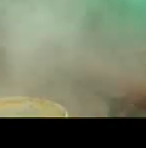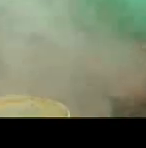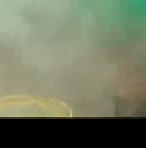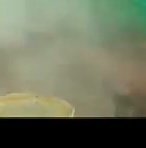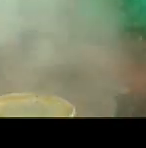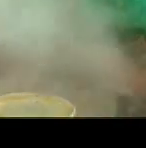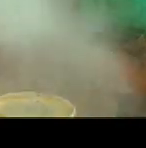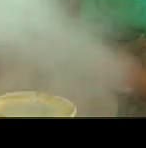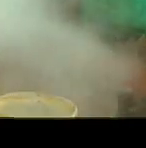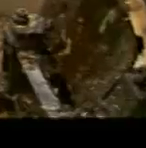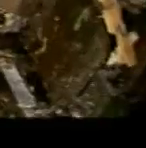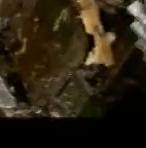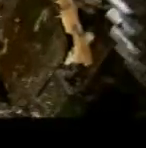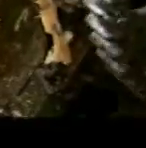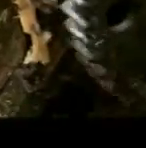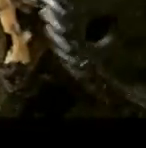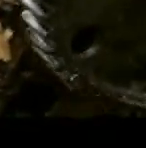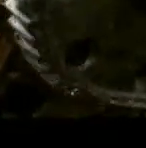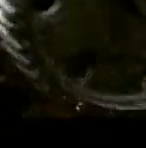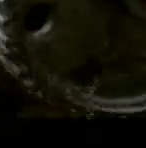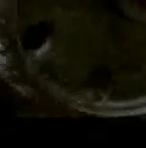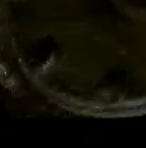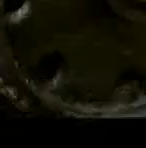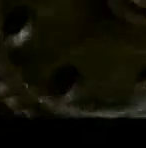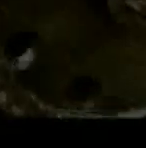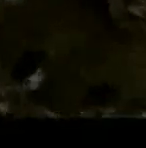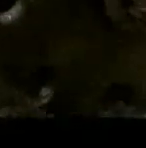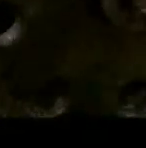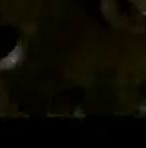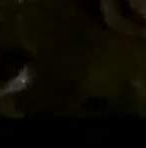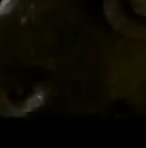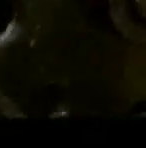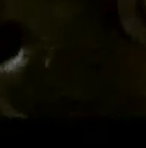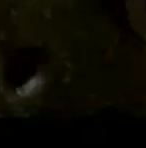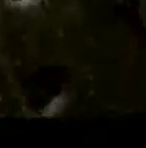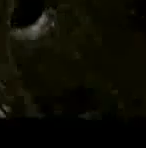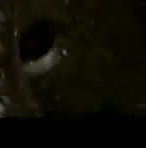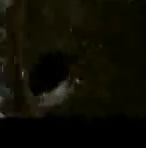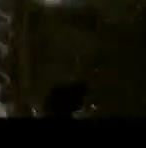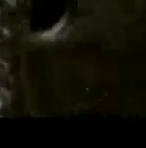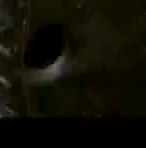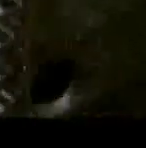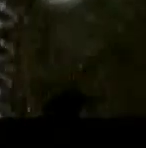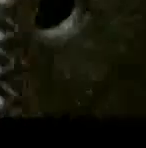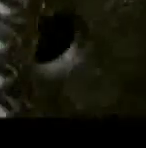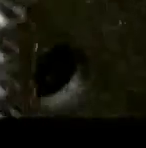está en el trapiche. Arranca desde ese momento y empieza a generar